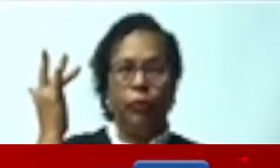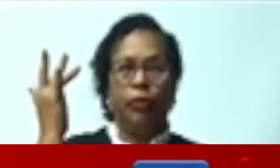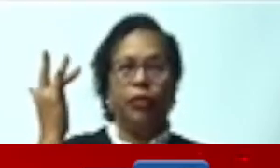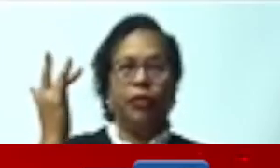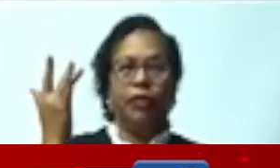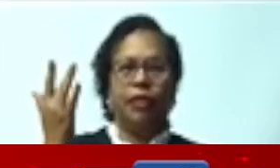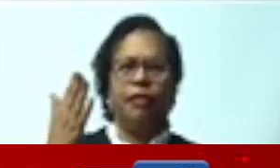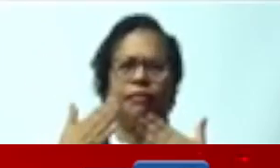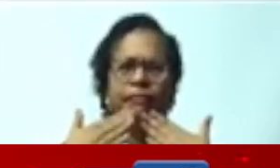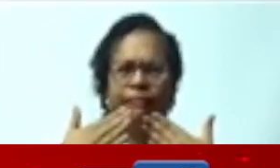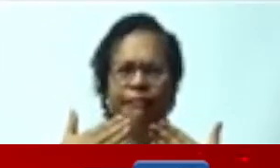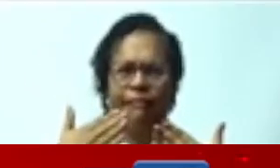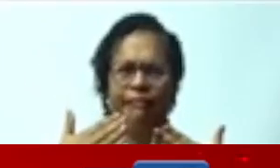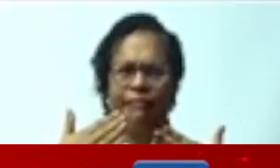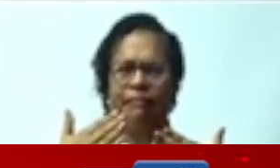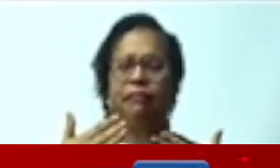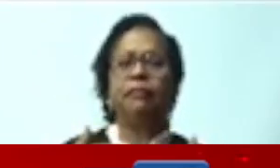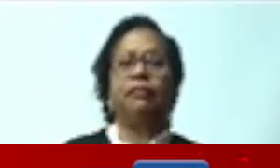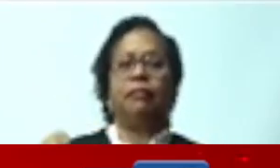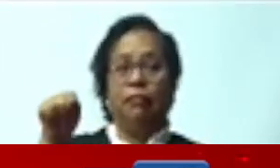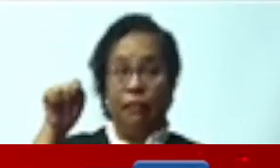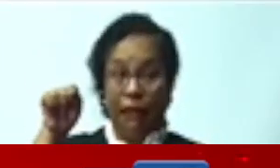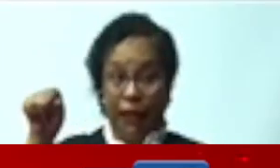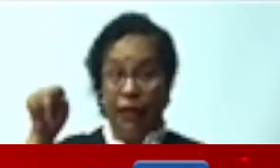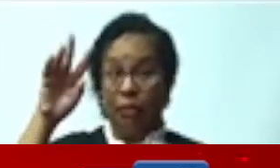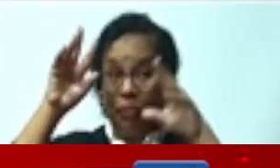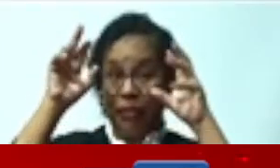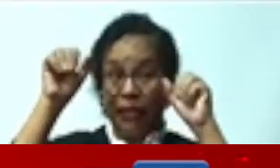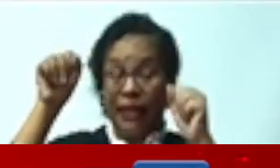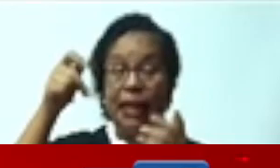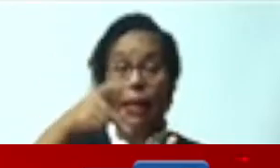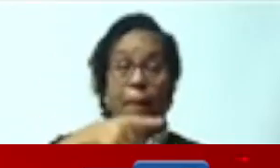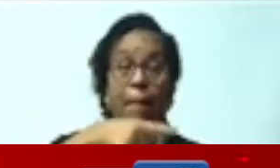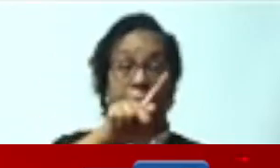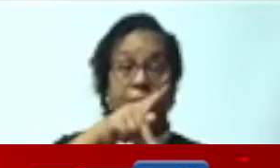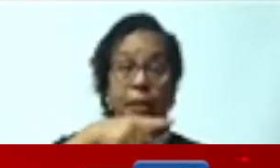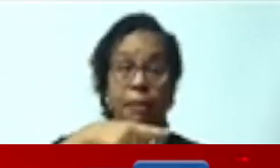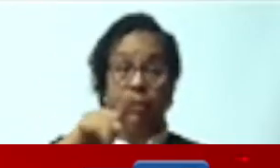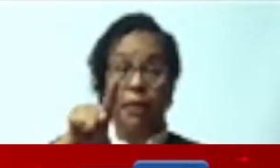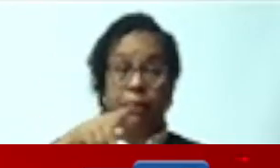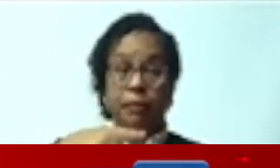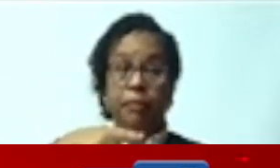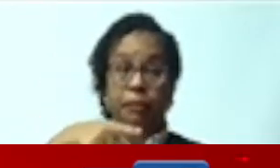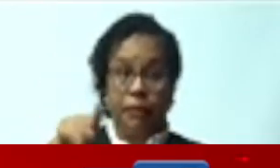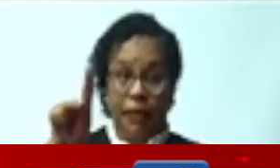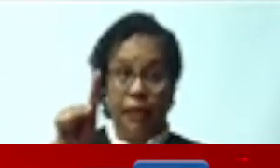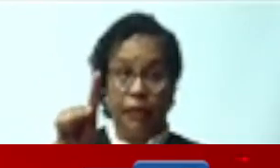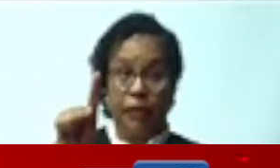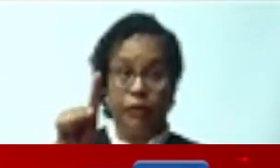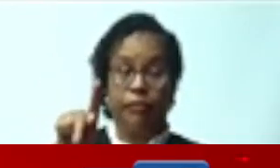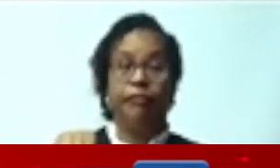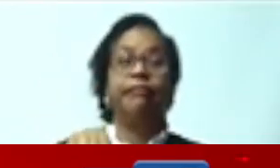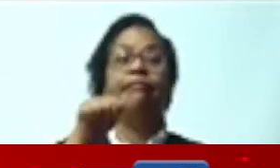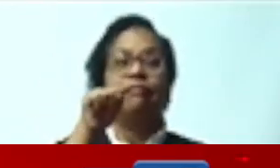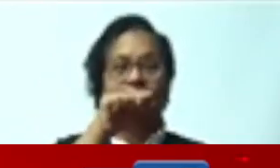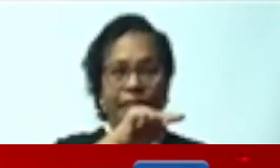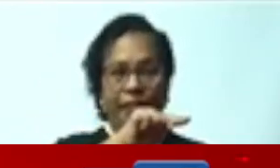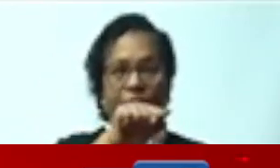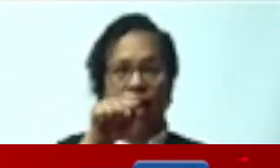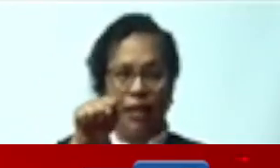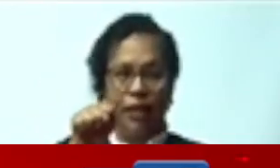indemnizaciones a los miembros de la Policía Nacional que fueron puestos en retiro desde el